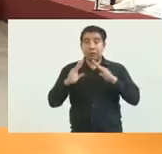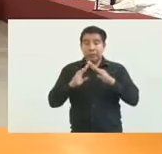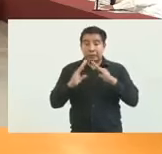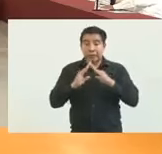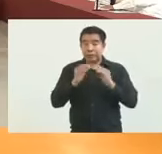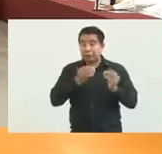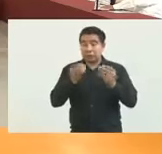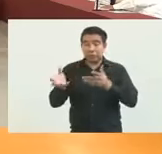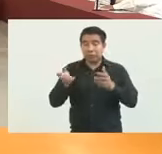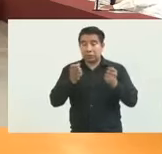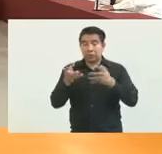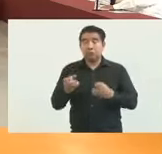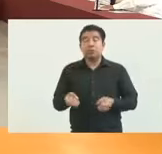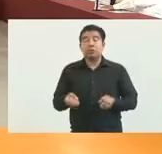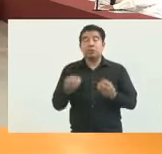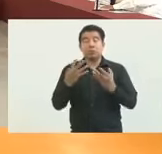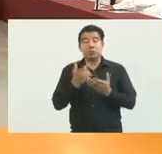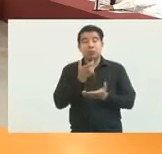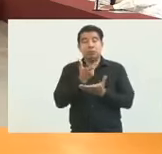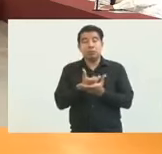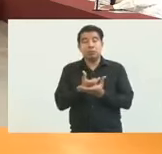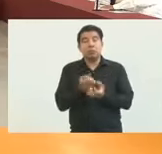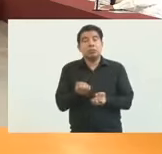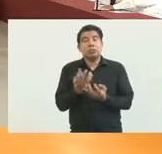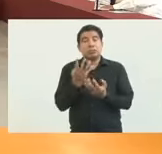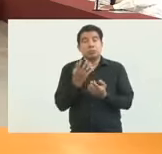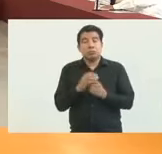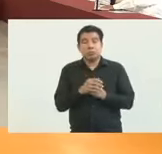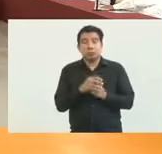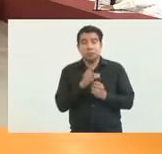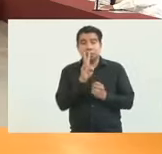el presupuesto estimado es de